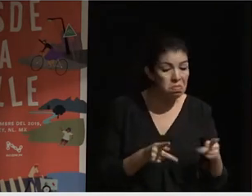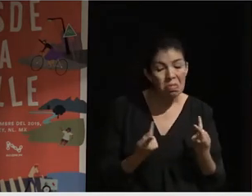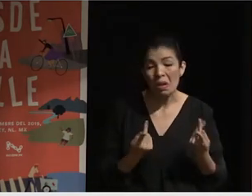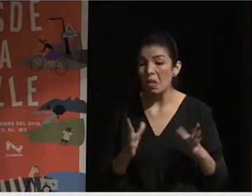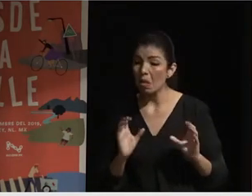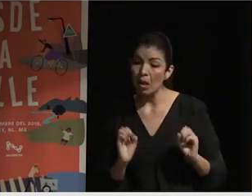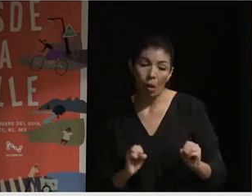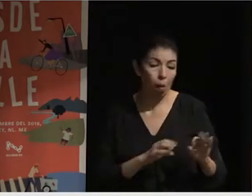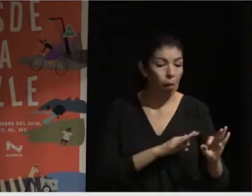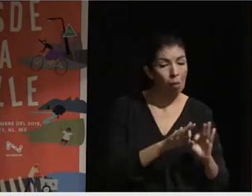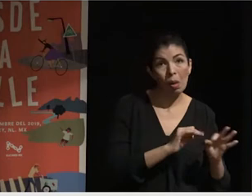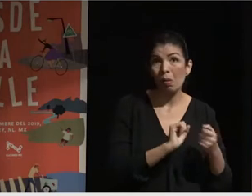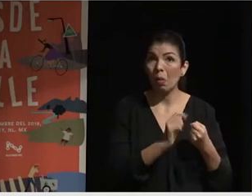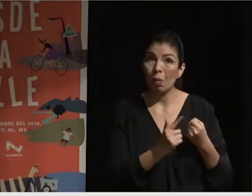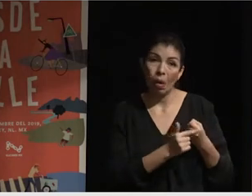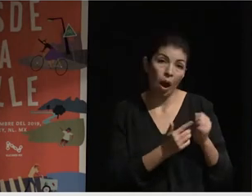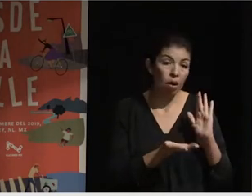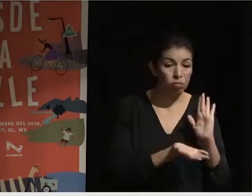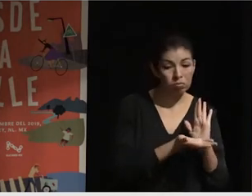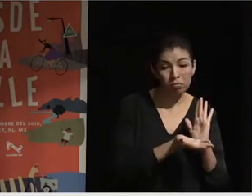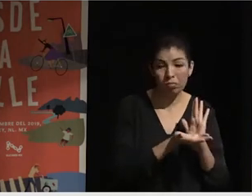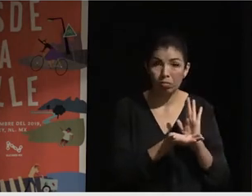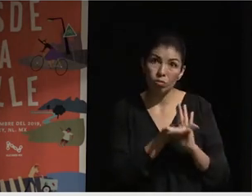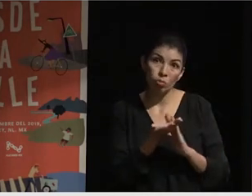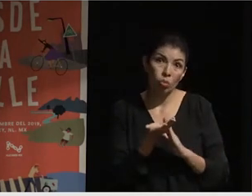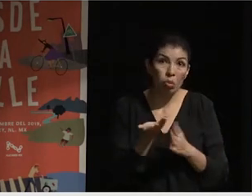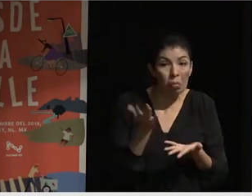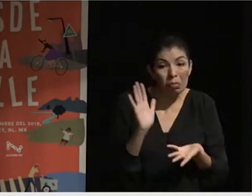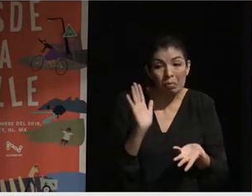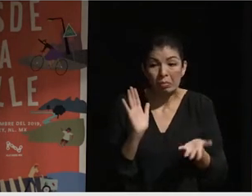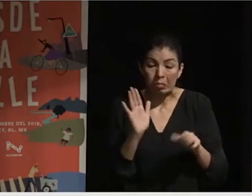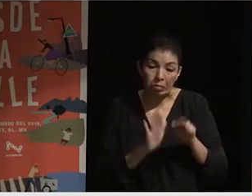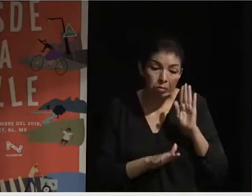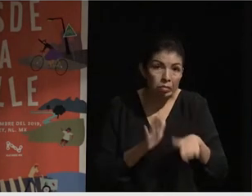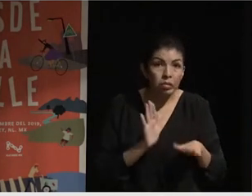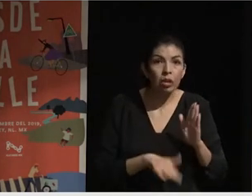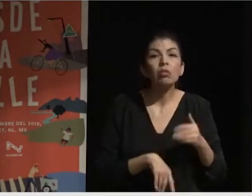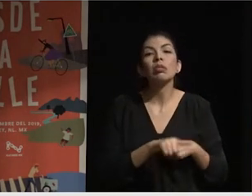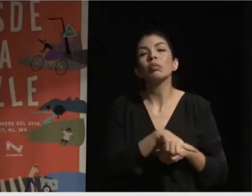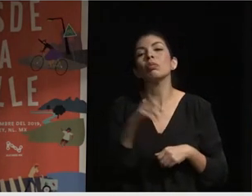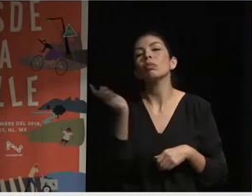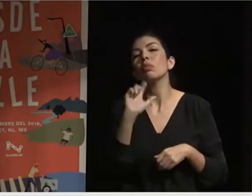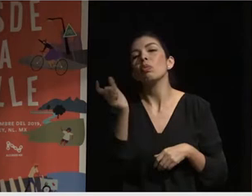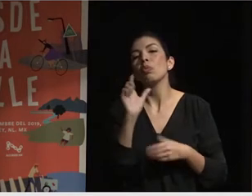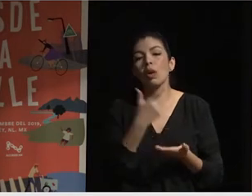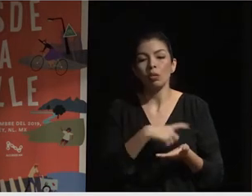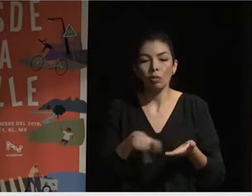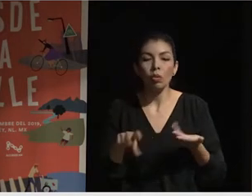interés social? Y eso también es algo que tendríamos que estar hablando hoy en día. También otro tema ahí como que interesante